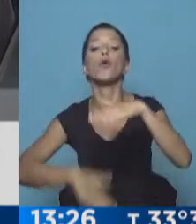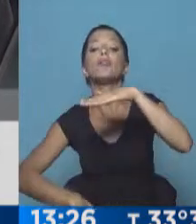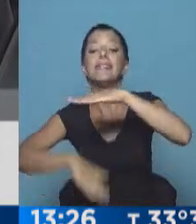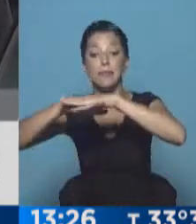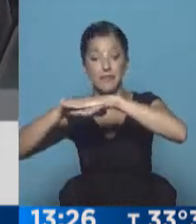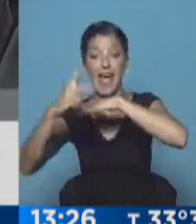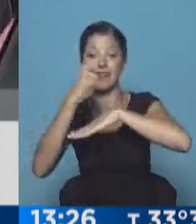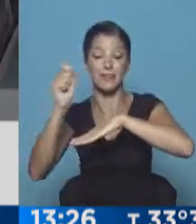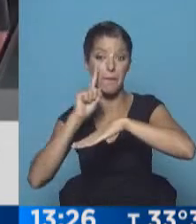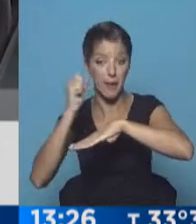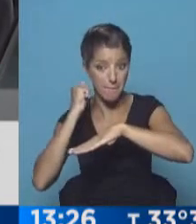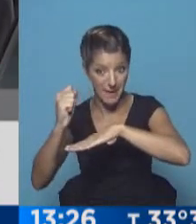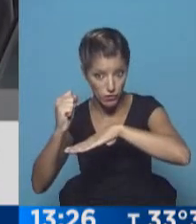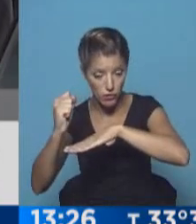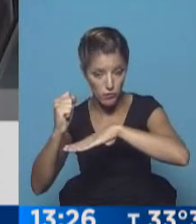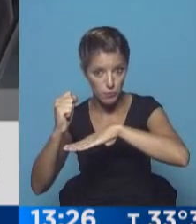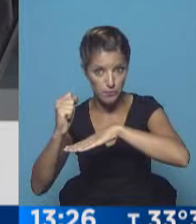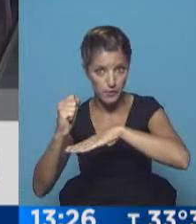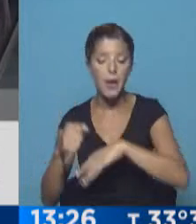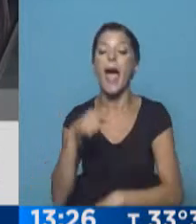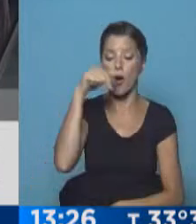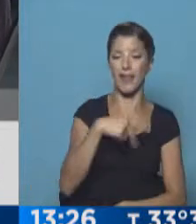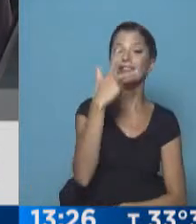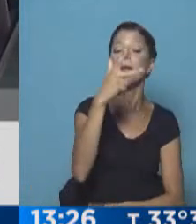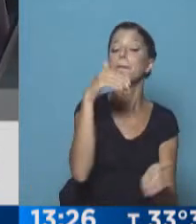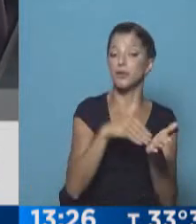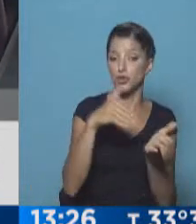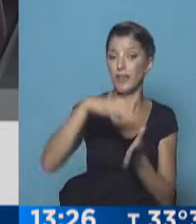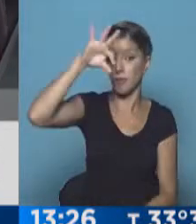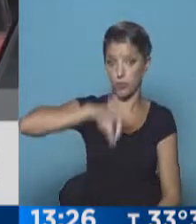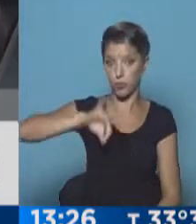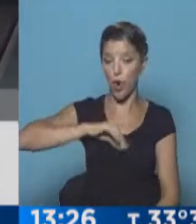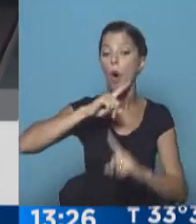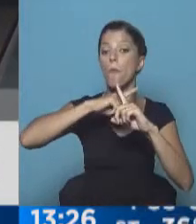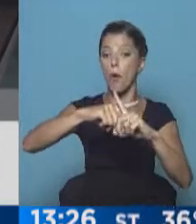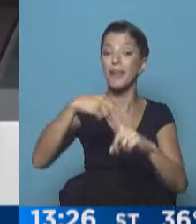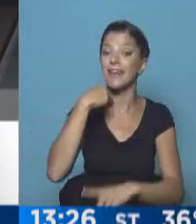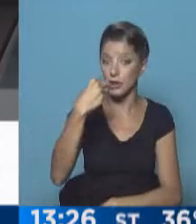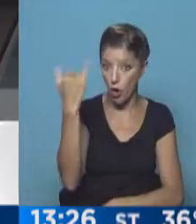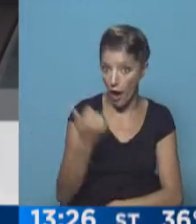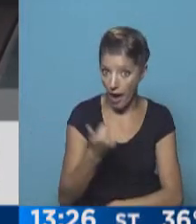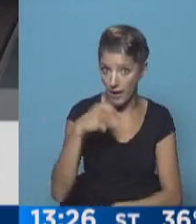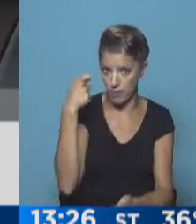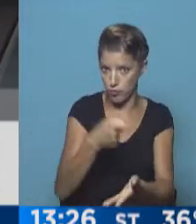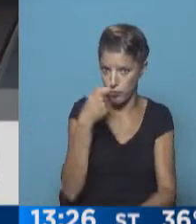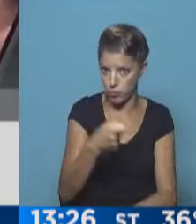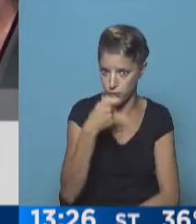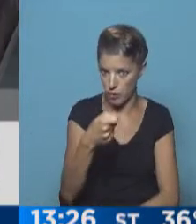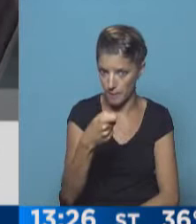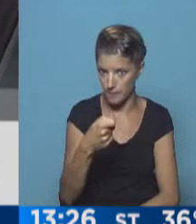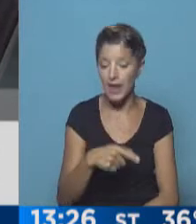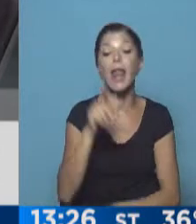1.2 primero que se viene liquidando 3 millones salarios por hijo el sistema de trabajo de relación de dependencia